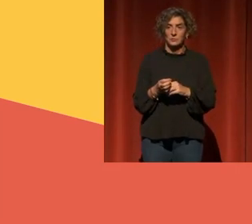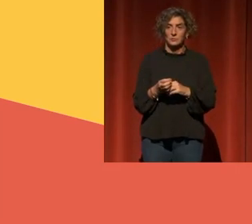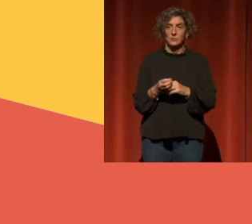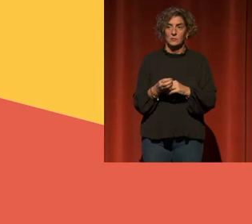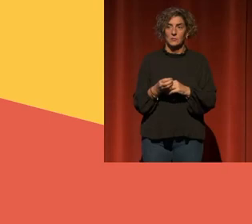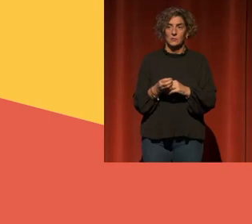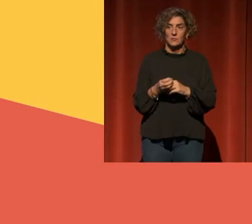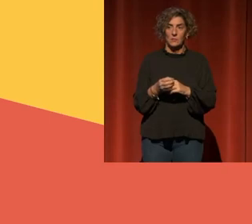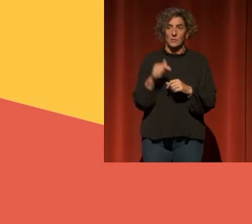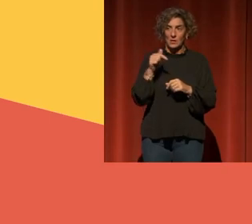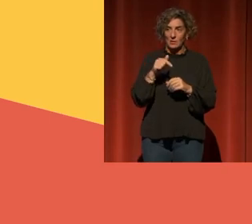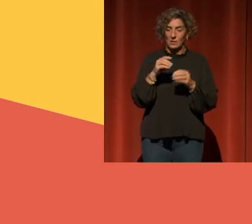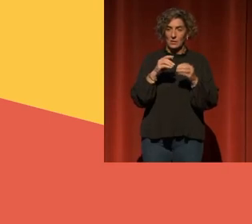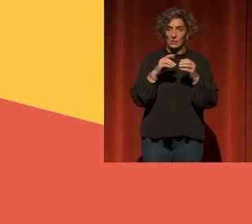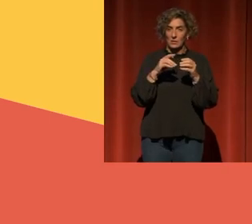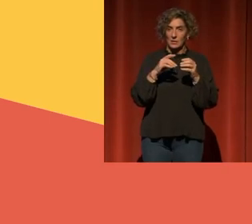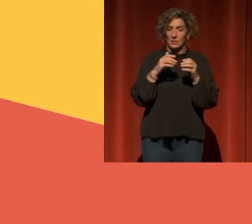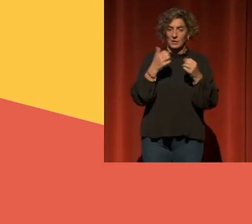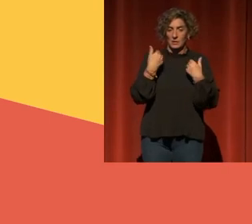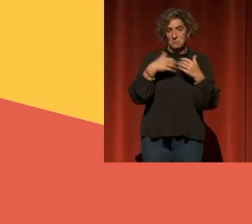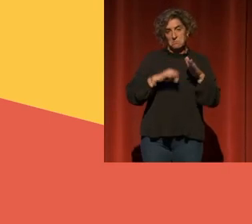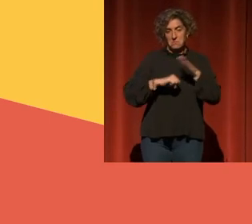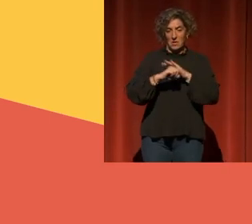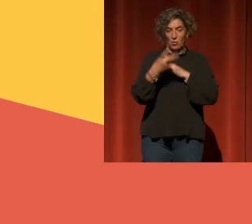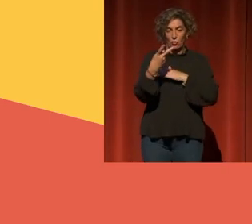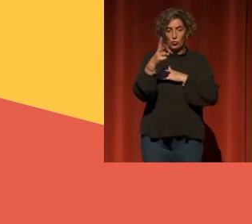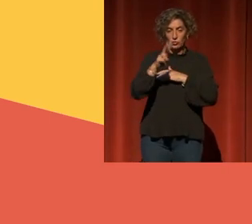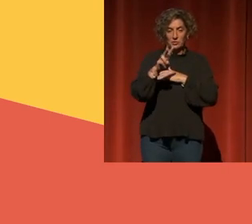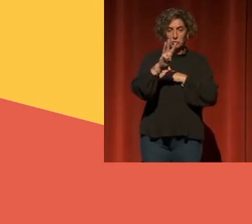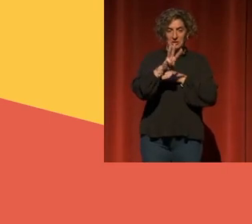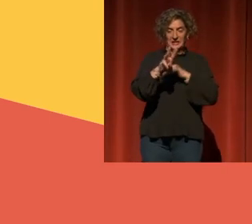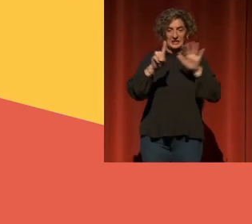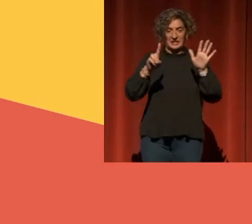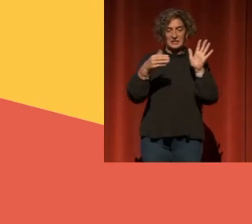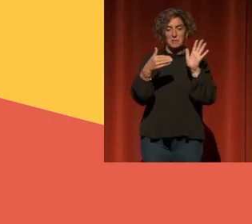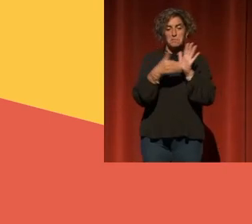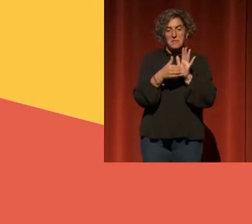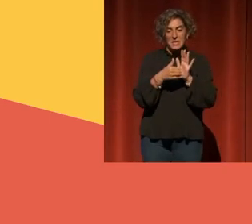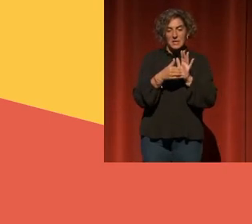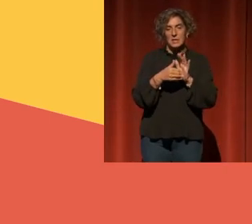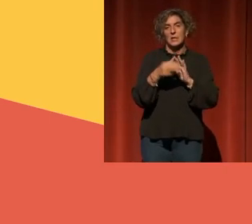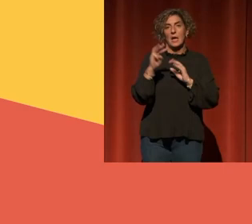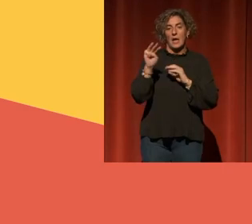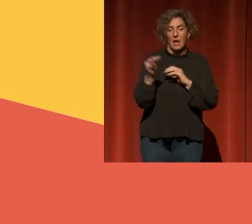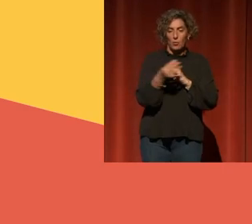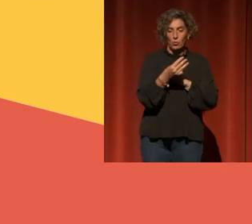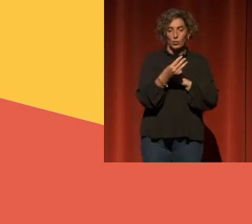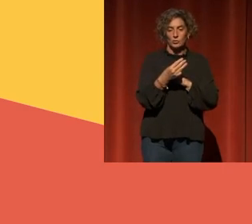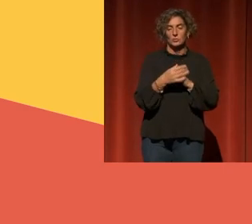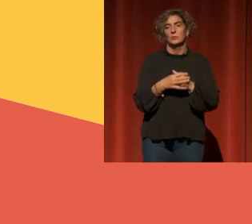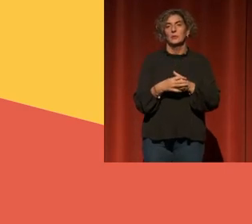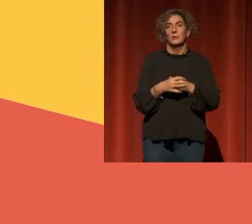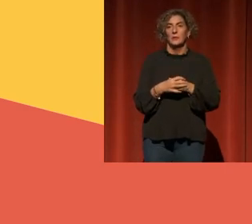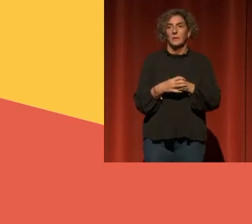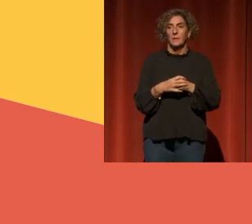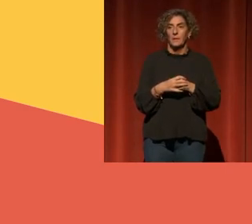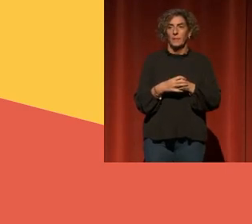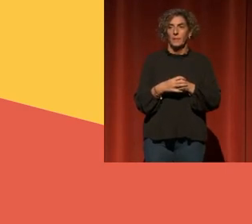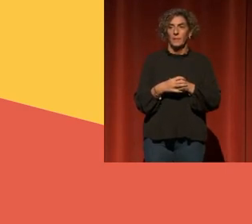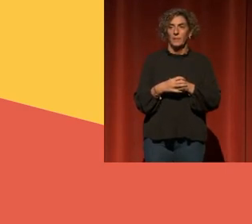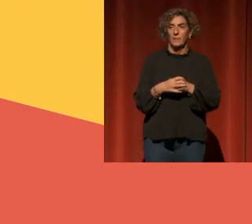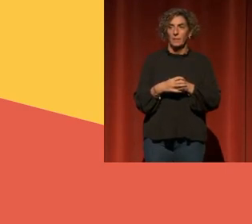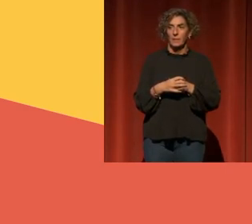por un valor superior a los 236,000 eur y bueno y algo también interesante y es